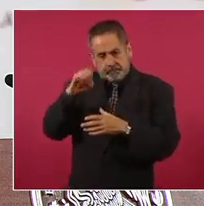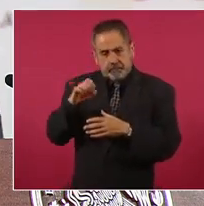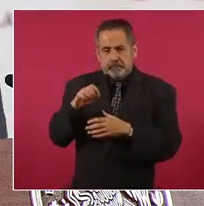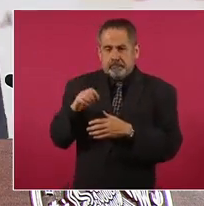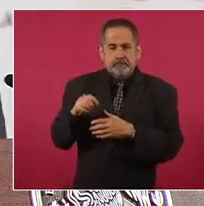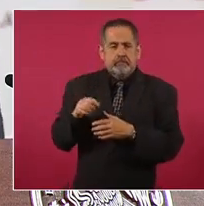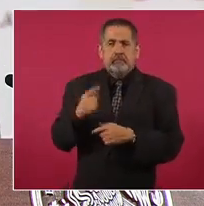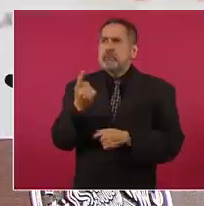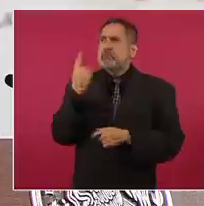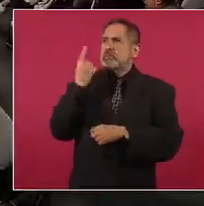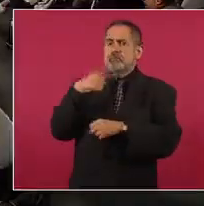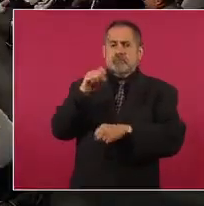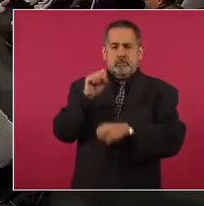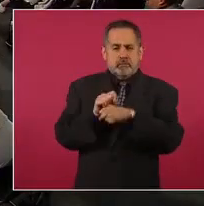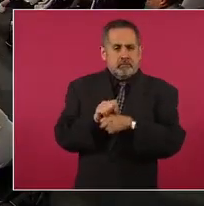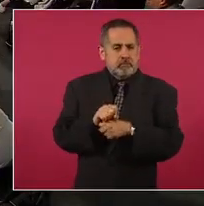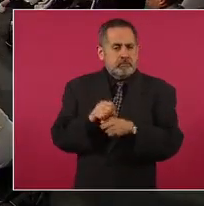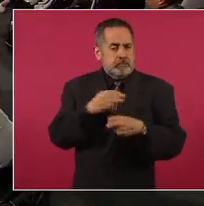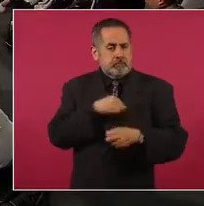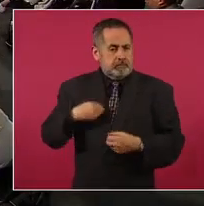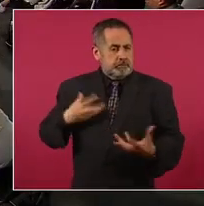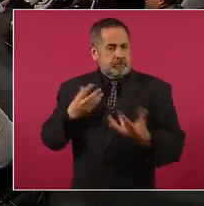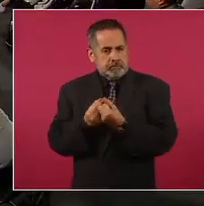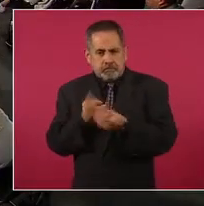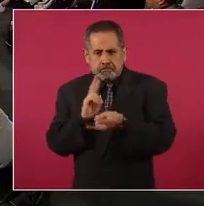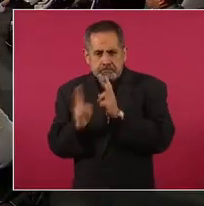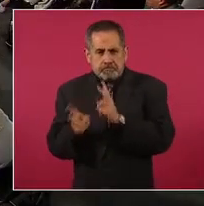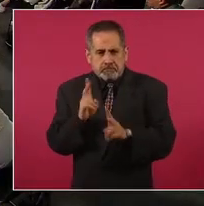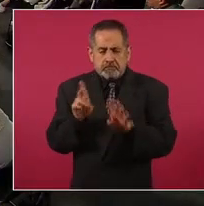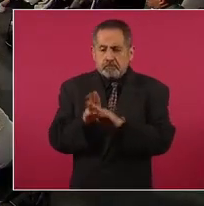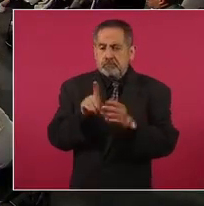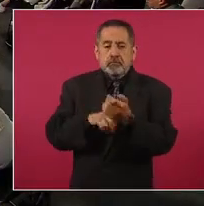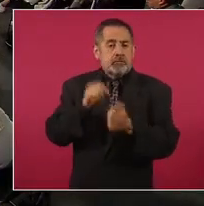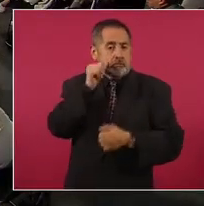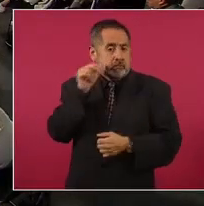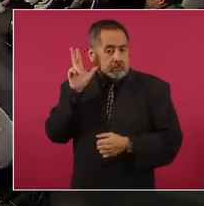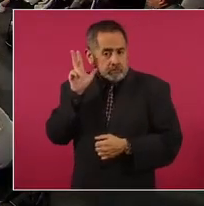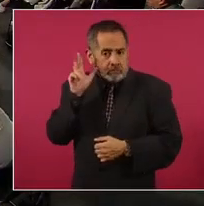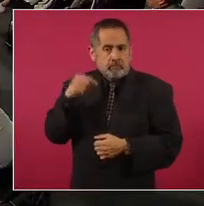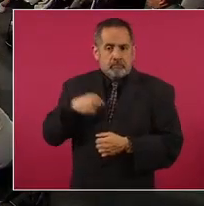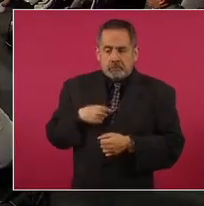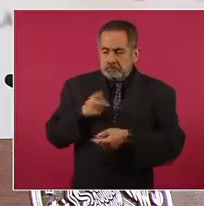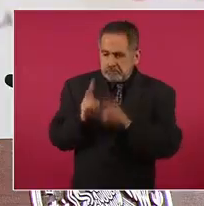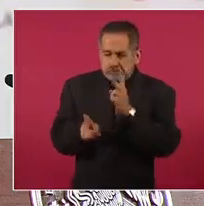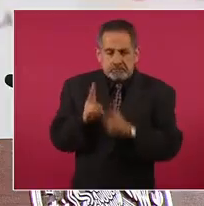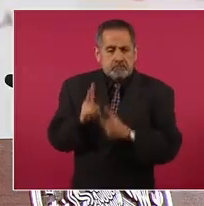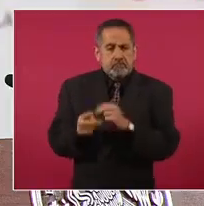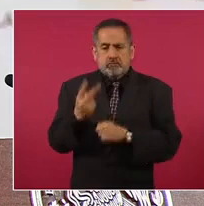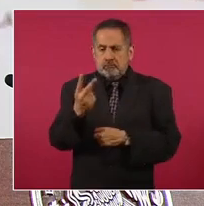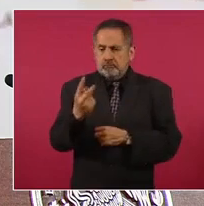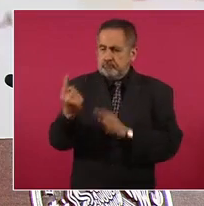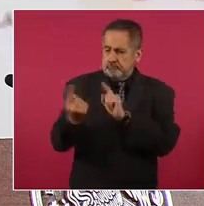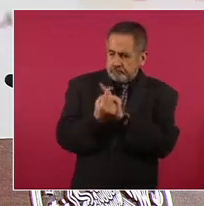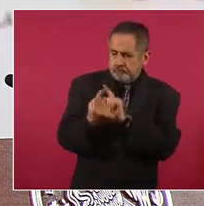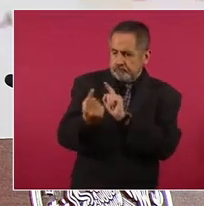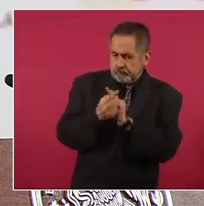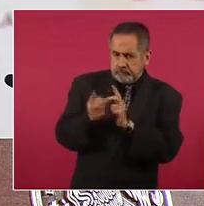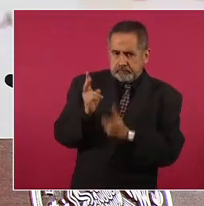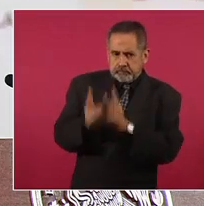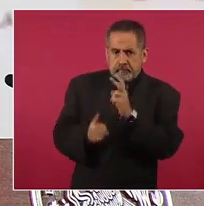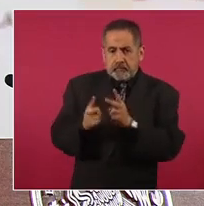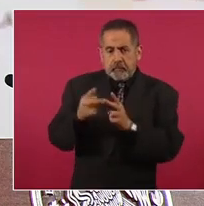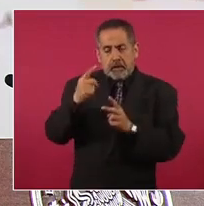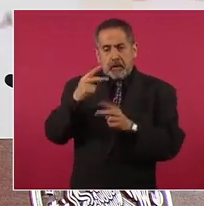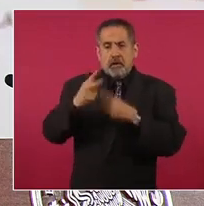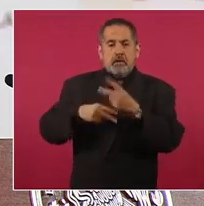se reunió con uno de sus integrantes, desde entonces lo estamos discutiendo. Antier me reuní con dos de ellos para marcar una